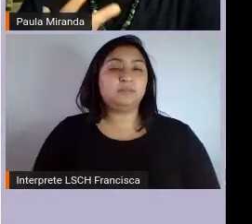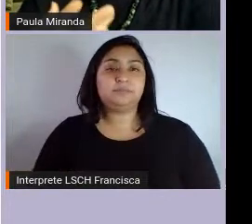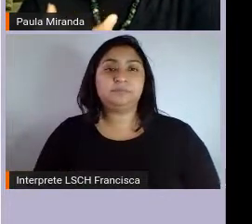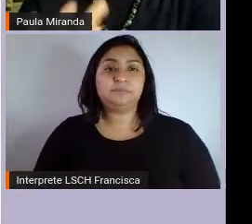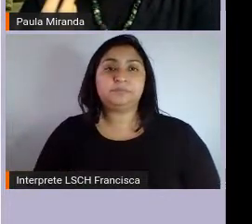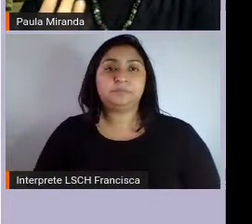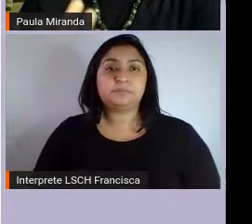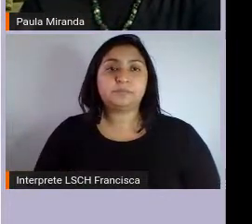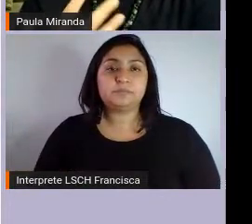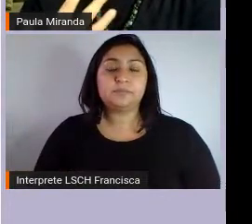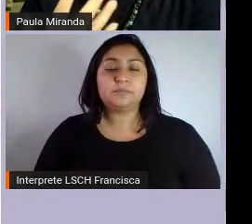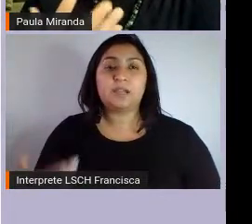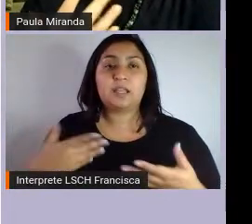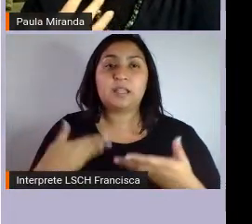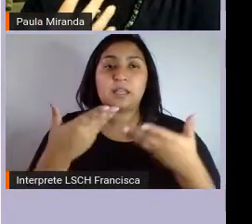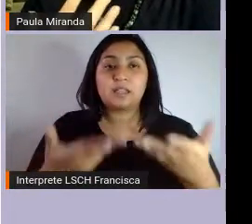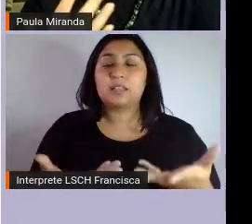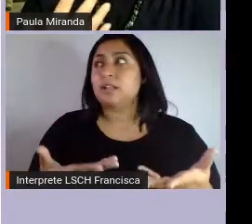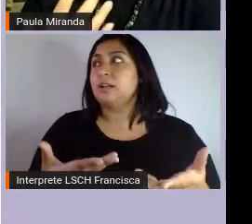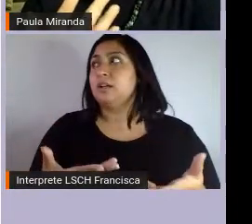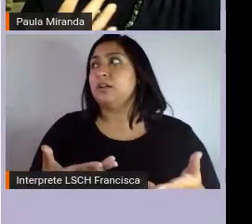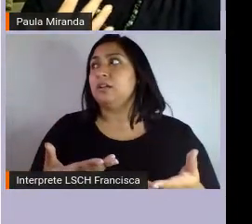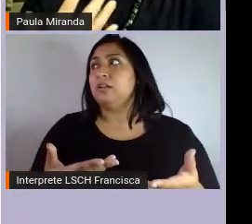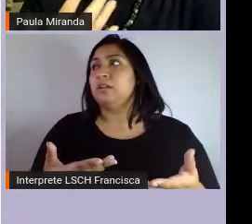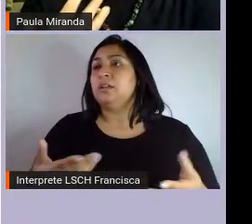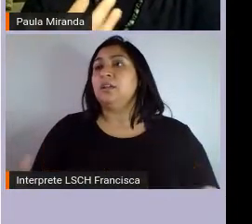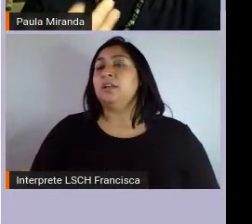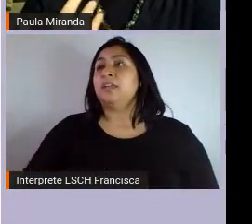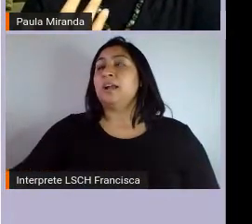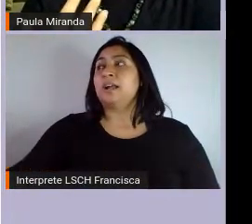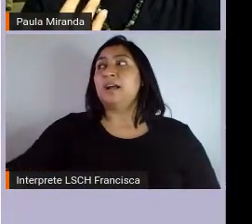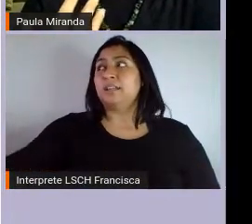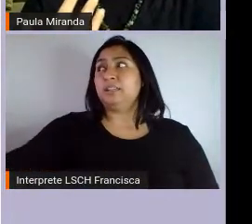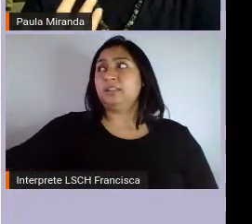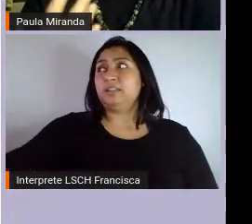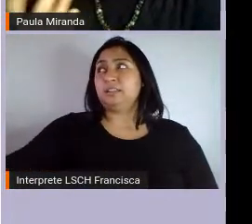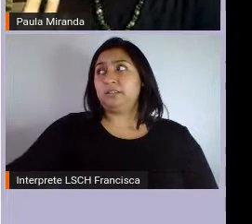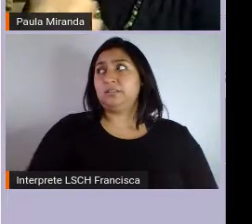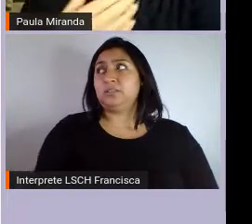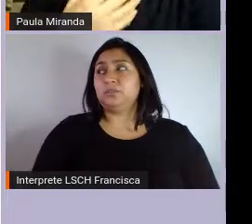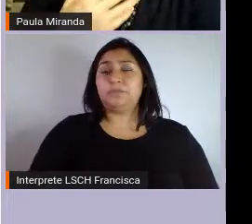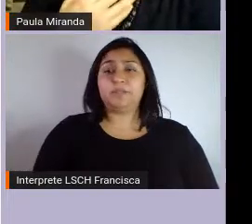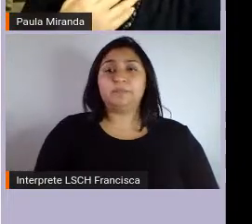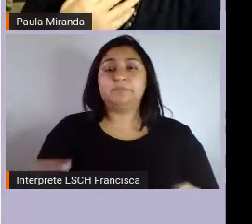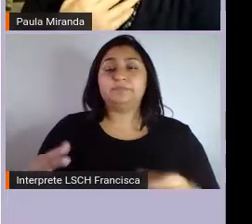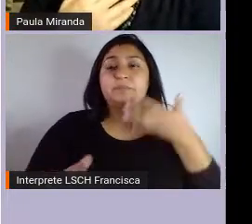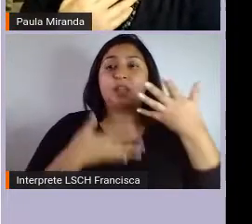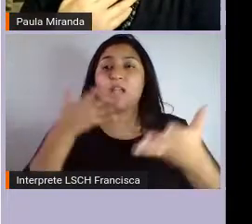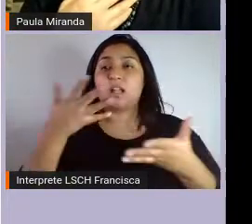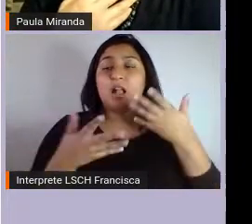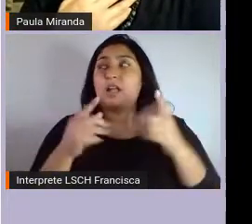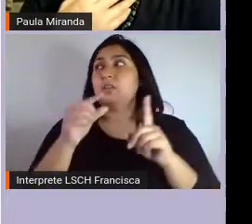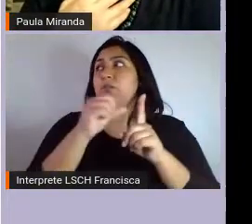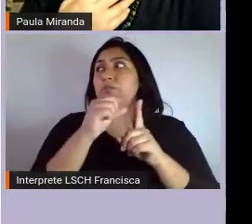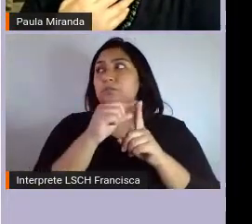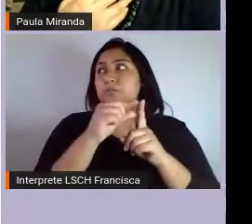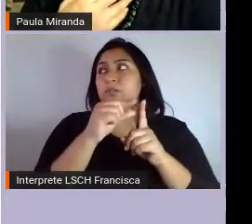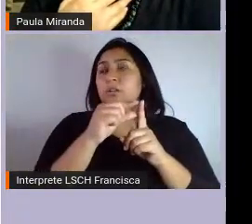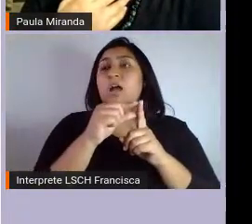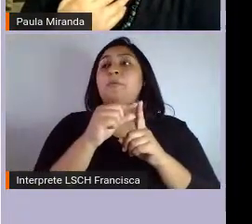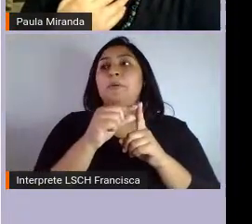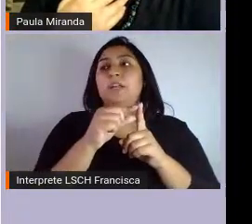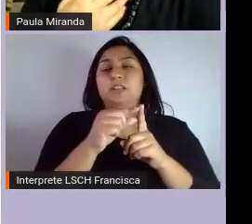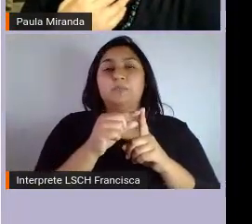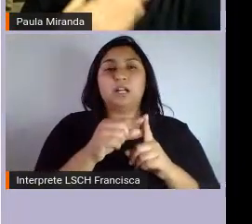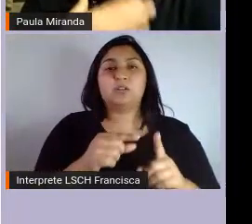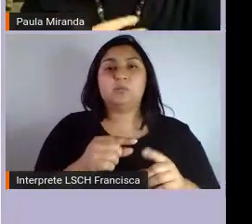le está entregando entonces, se fija, no solamente un canto, una palabra, sino que también le están